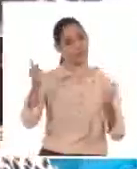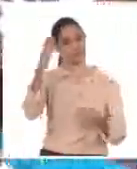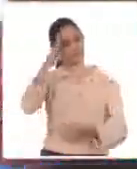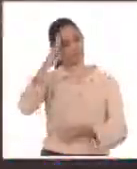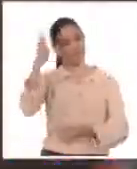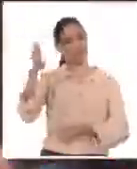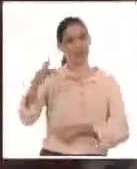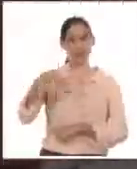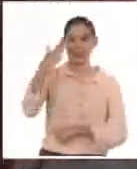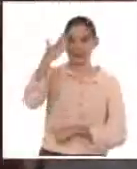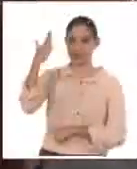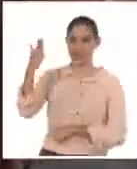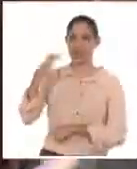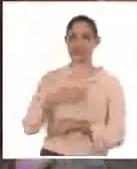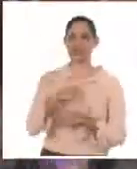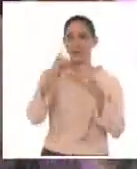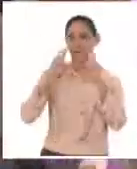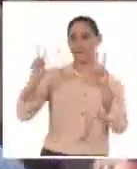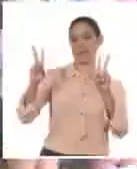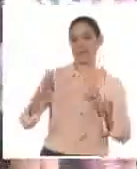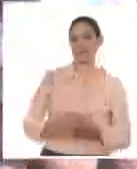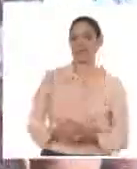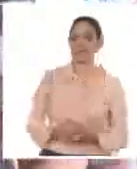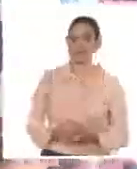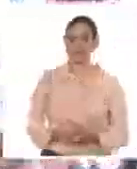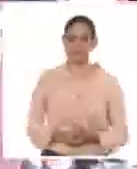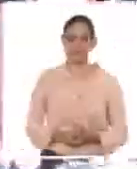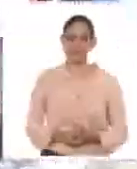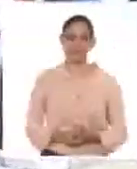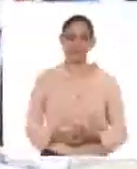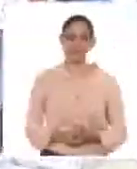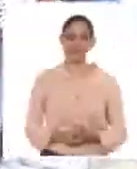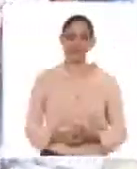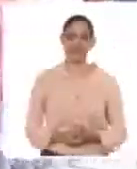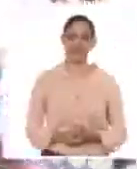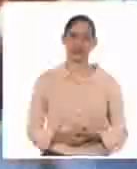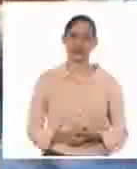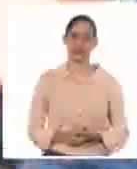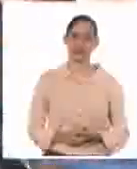gracias por recibir. Wilmer Rodríguez Fernández, Canal Cubano de Noticias.